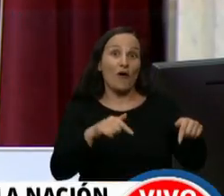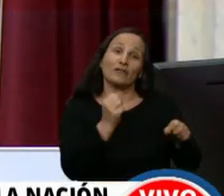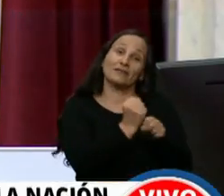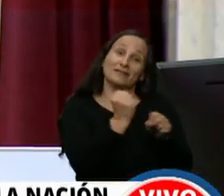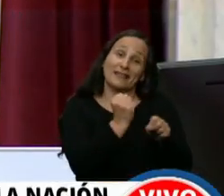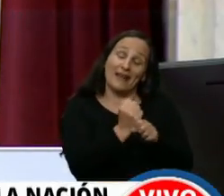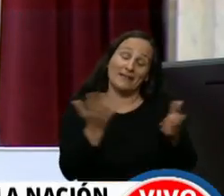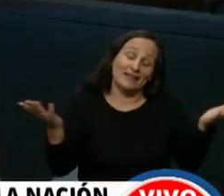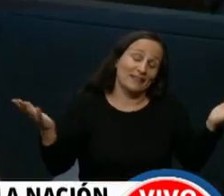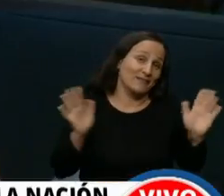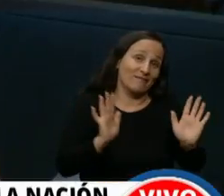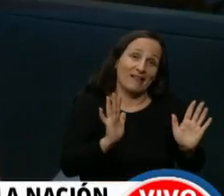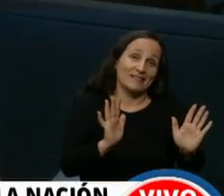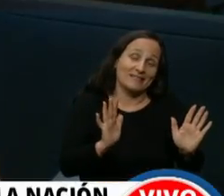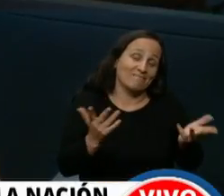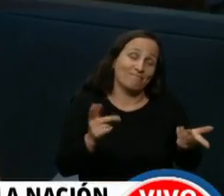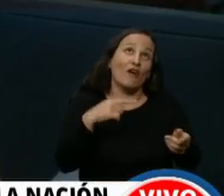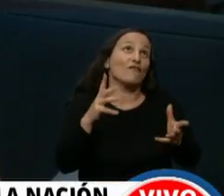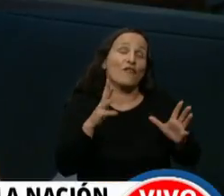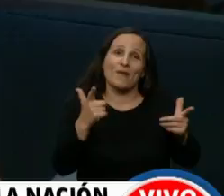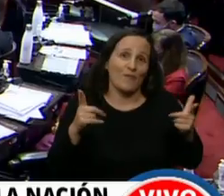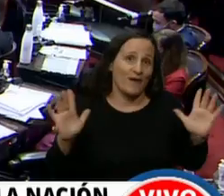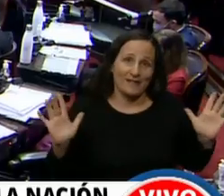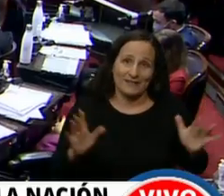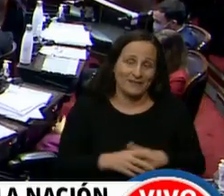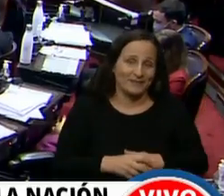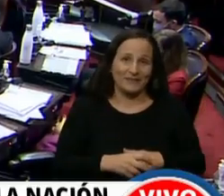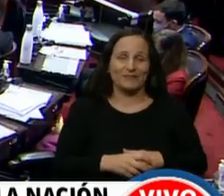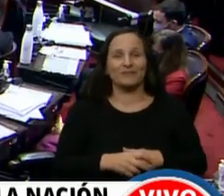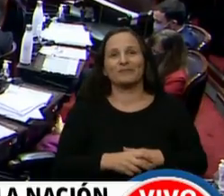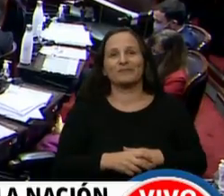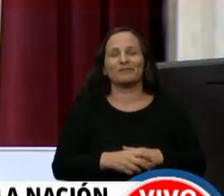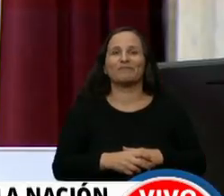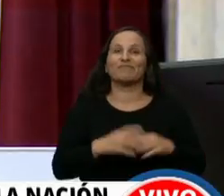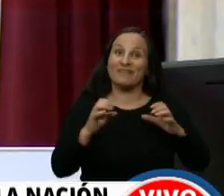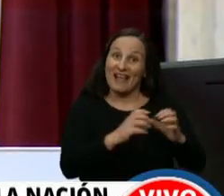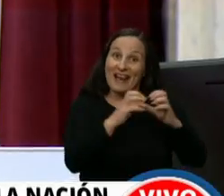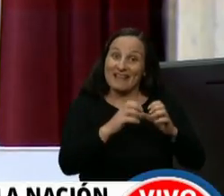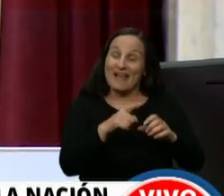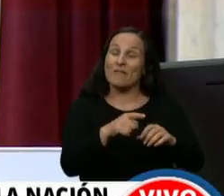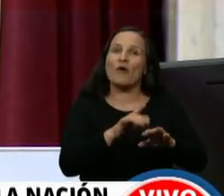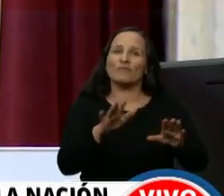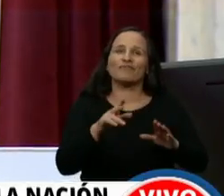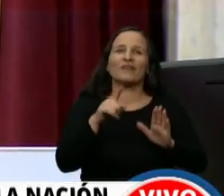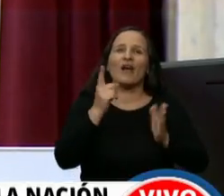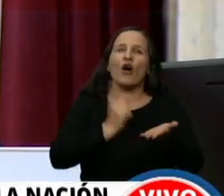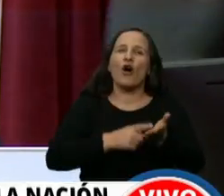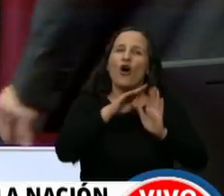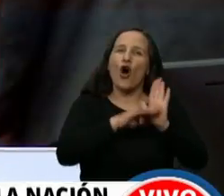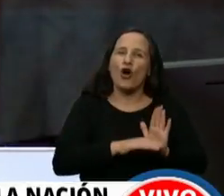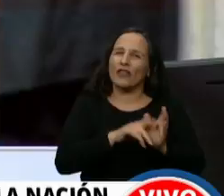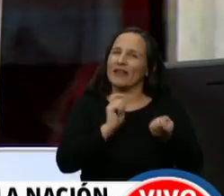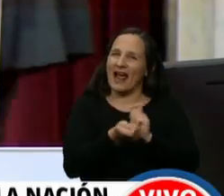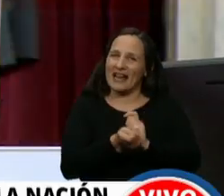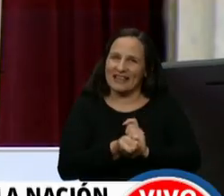doctor cern yo no le queda otra por acuerdo de labor parlamentaria se alteró del orden del temario